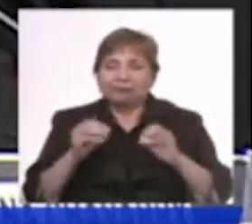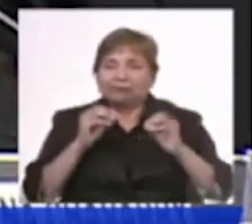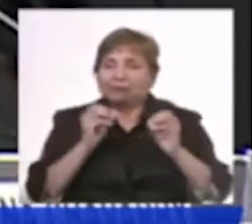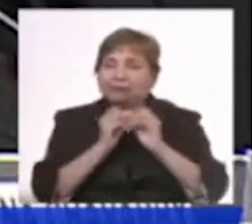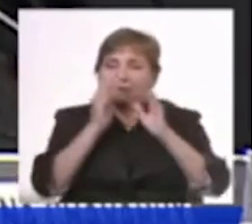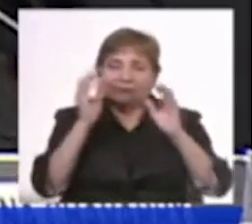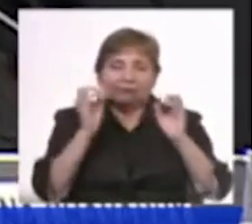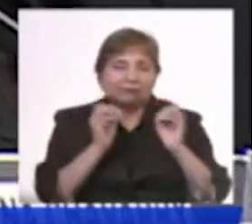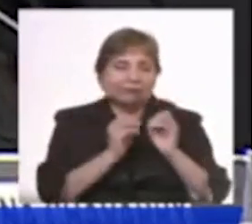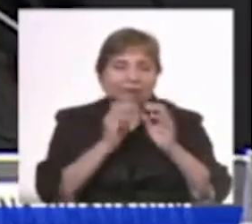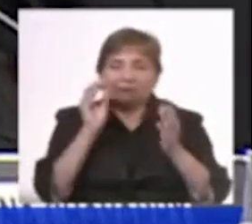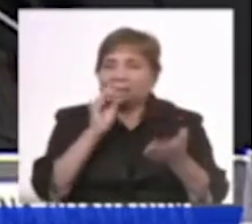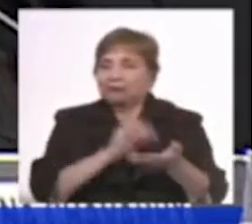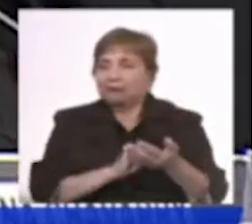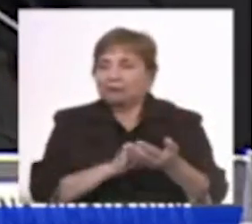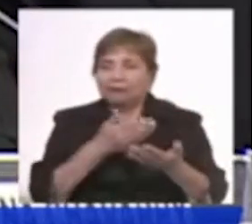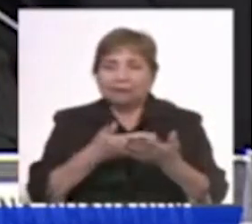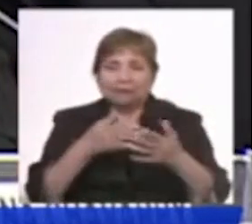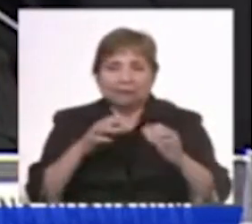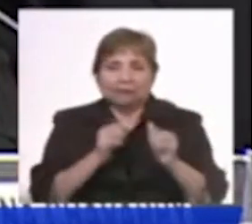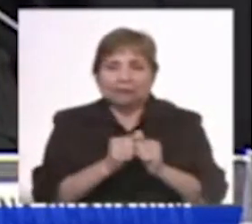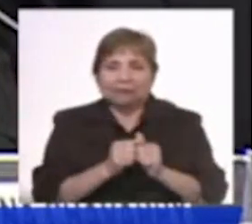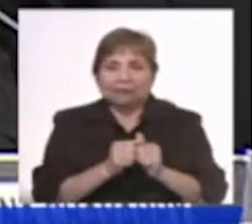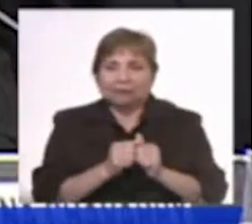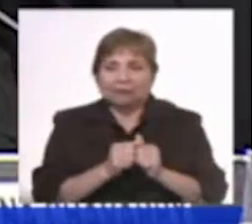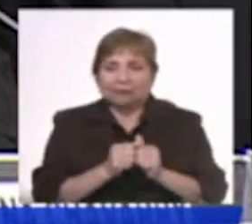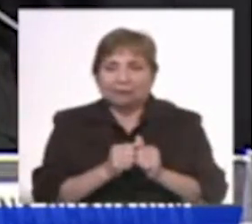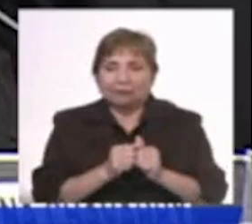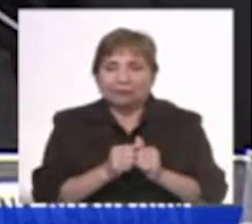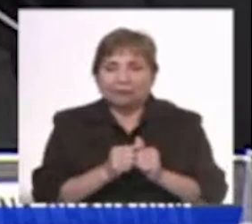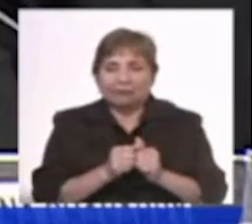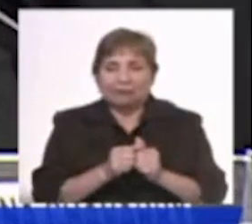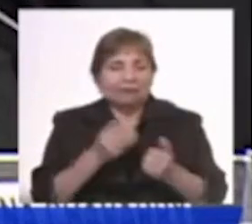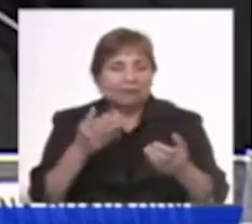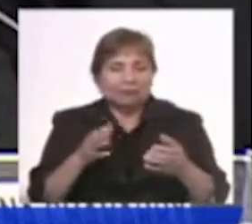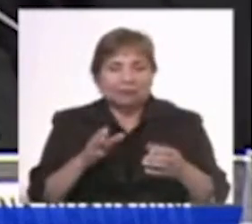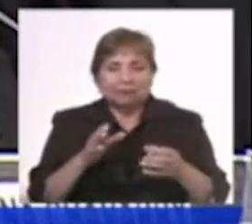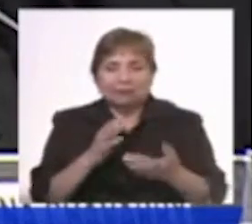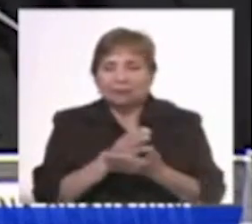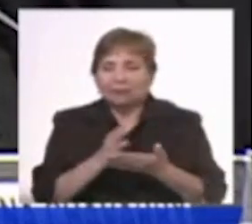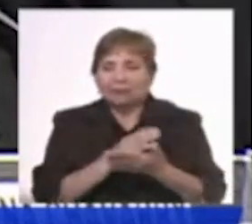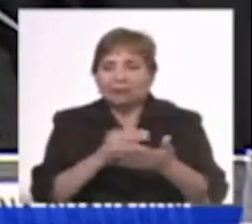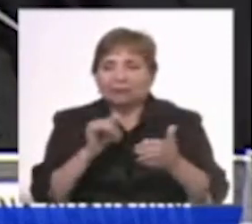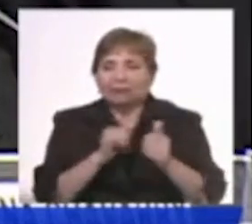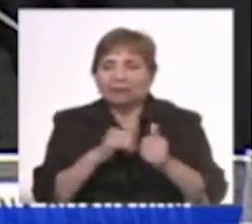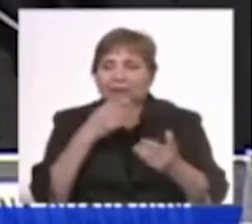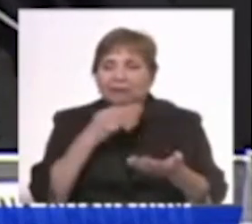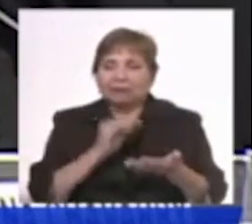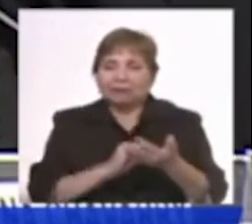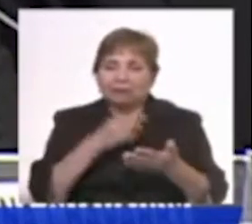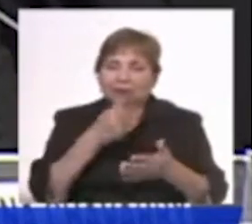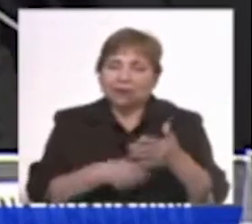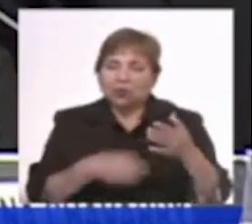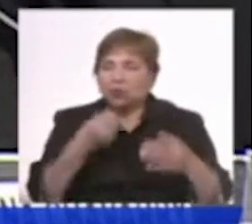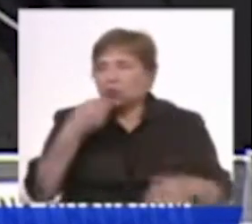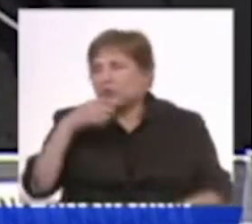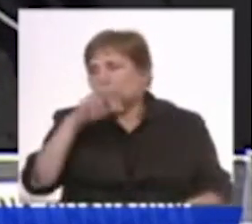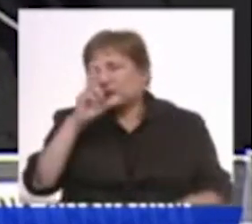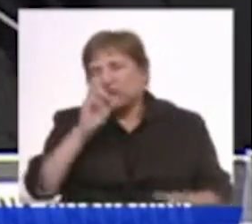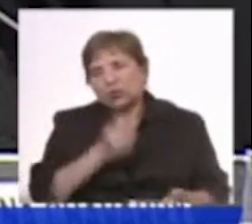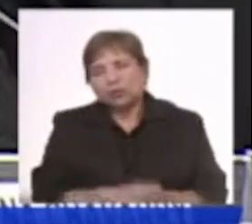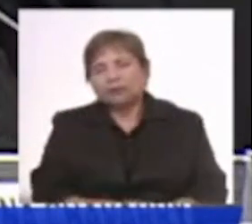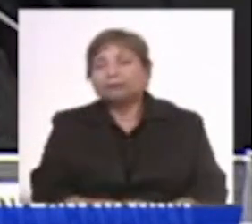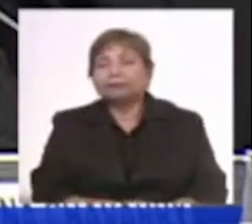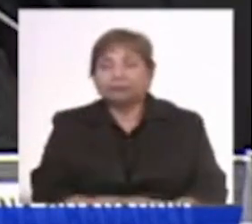más y con el pasar del tiempo eso se complica, indudablemente viene a ser más costoso. Es decir,